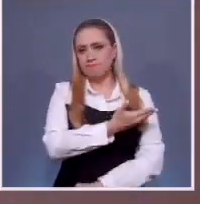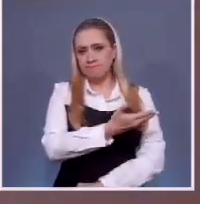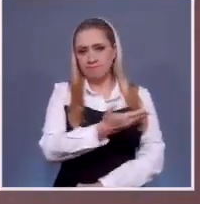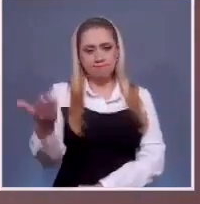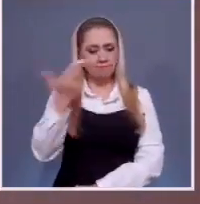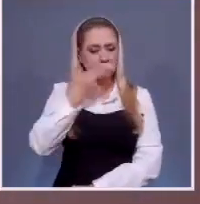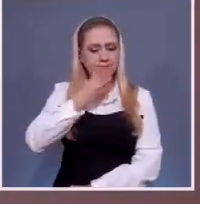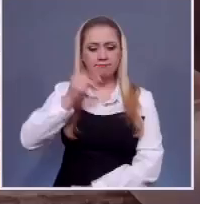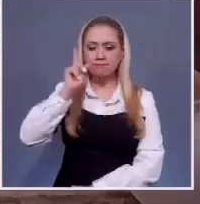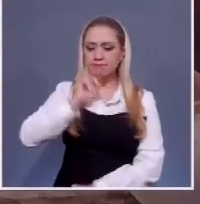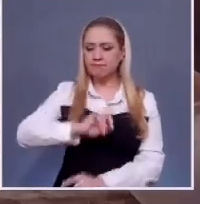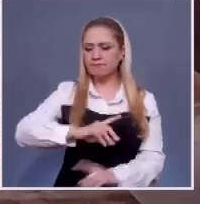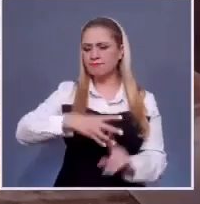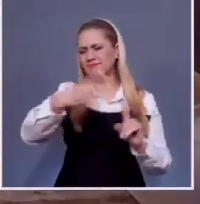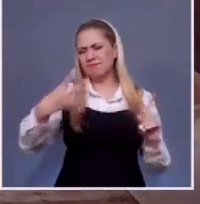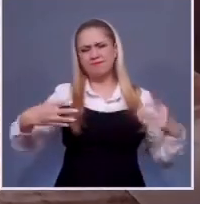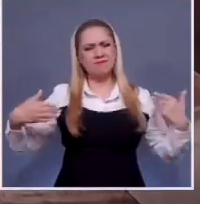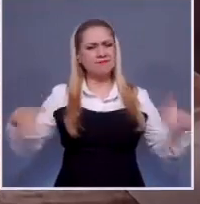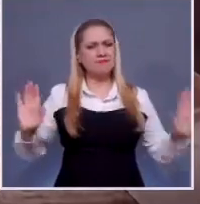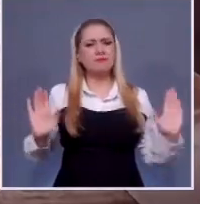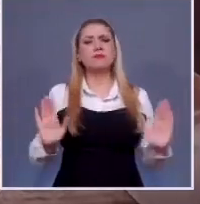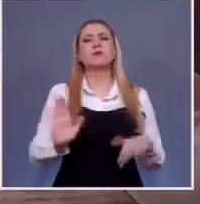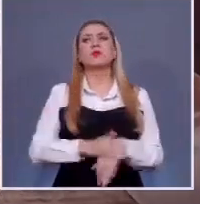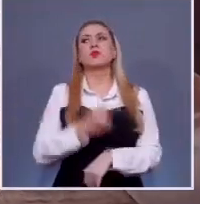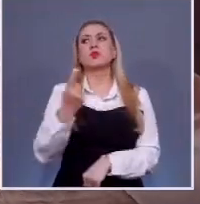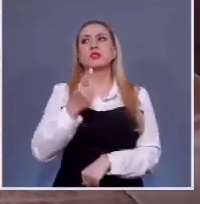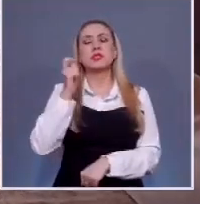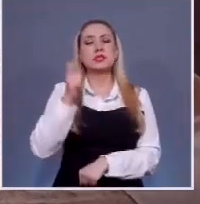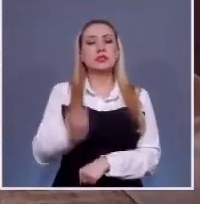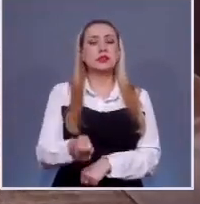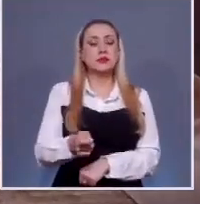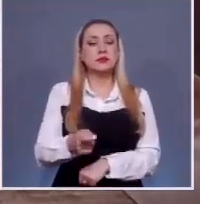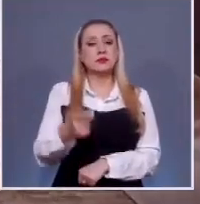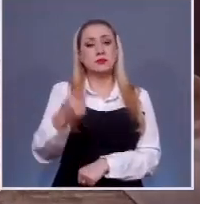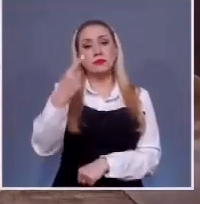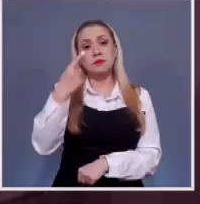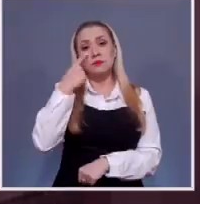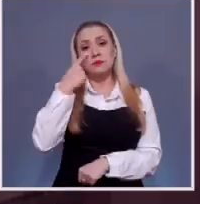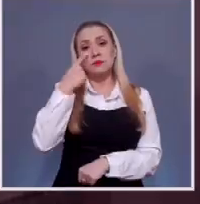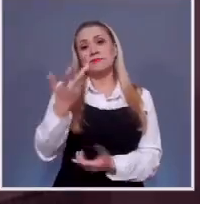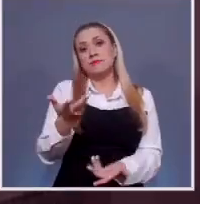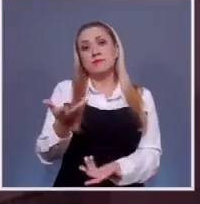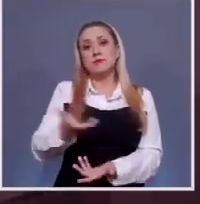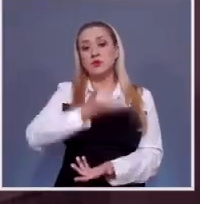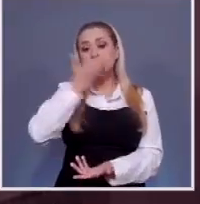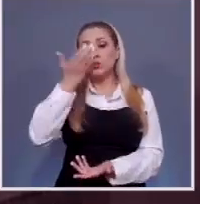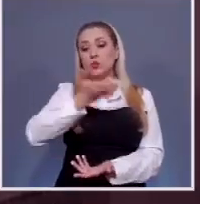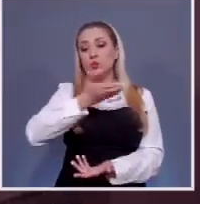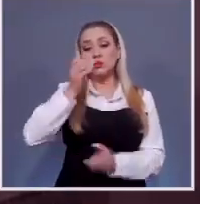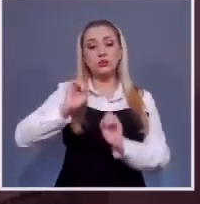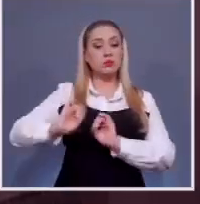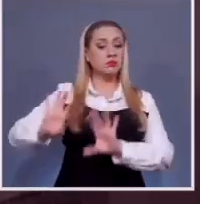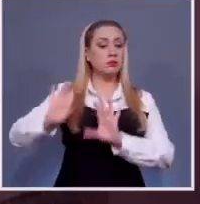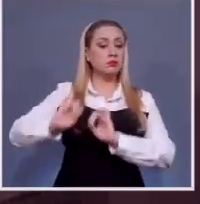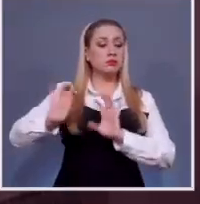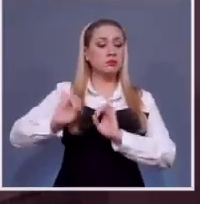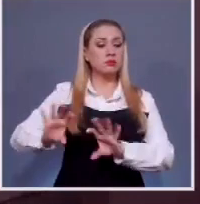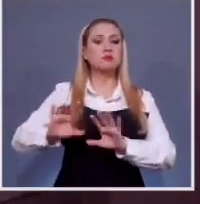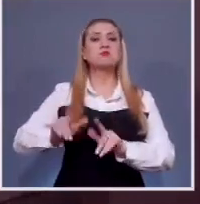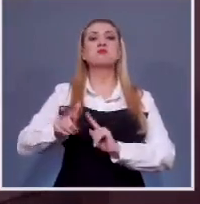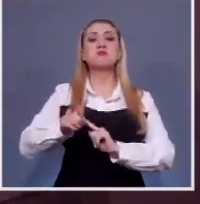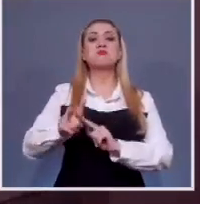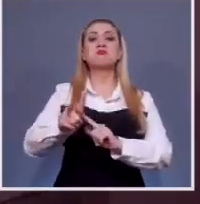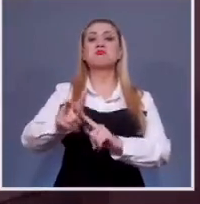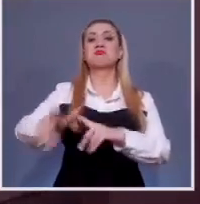ha dicho, y quizás de manera poética, que la forma en la que nacemos es la forma en la que nos vamos a desarrollar. Si nacemos en violencia, vamos a desarrollar violencia a lo largo de nuestra